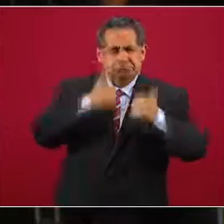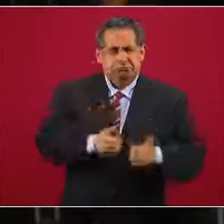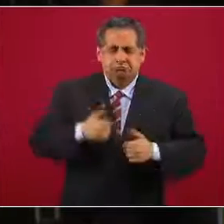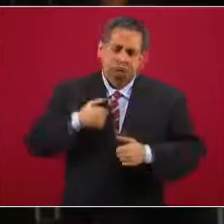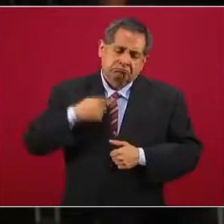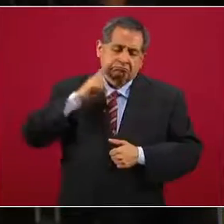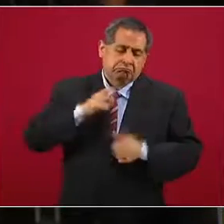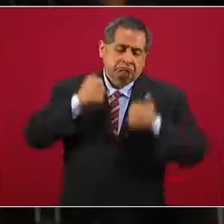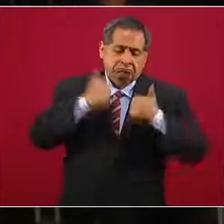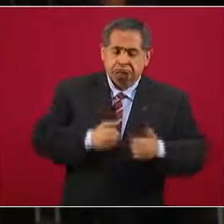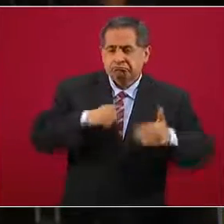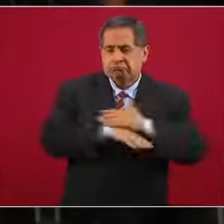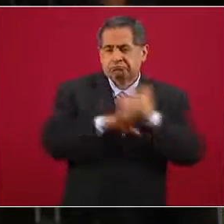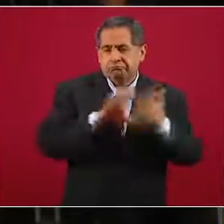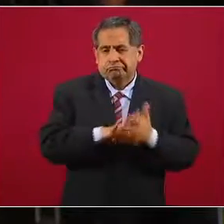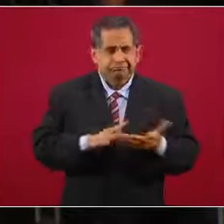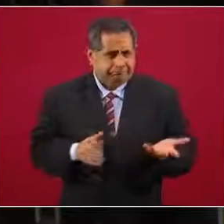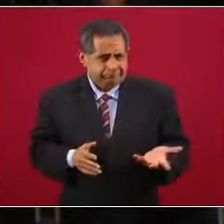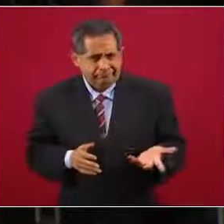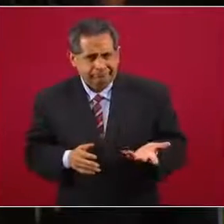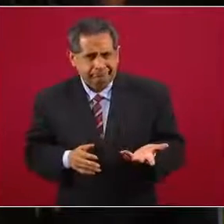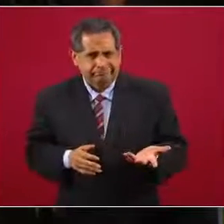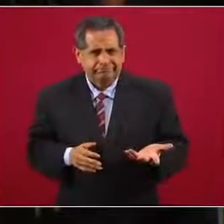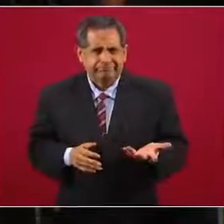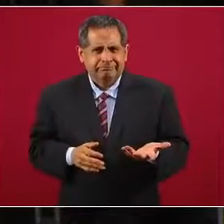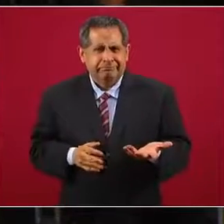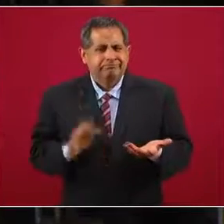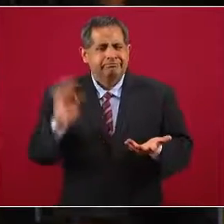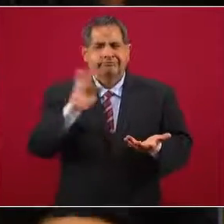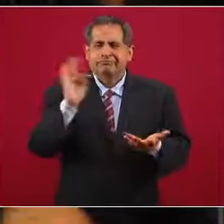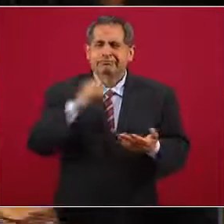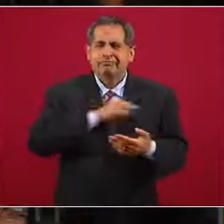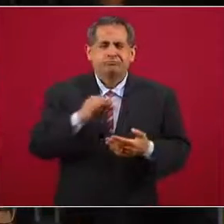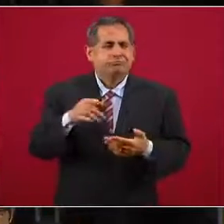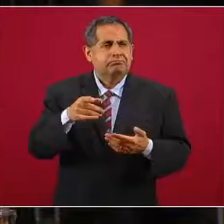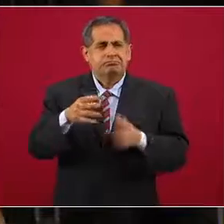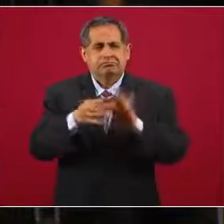mujer. La pregunta es si se podría